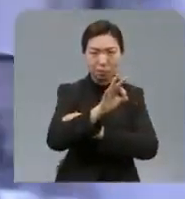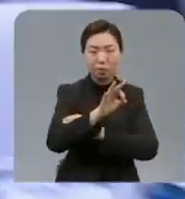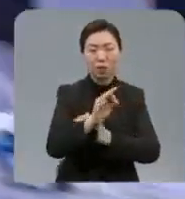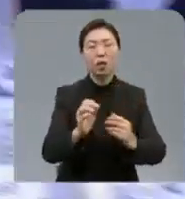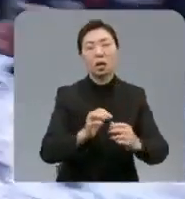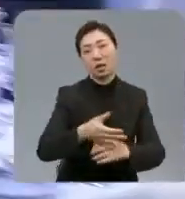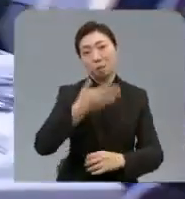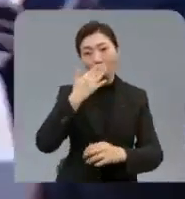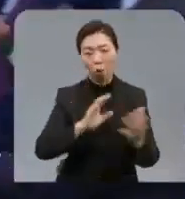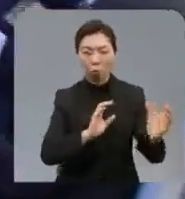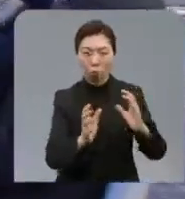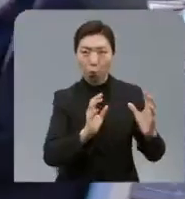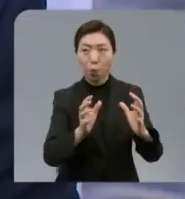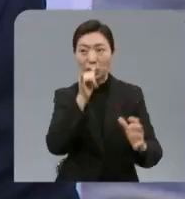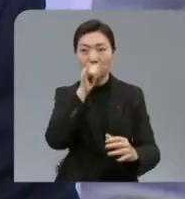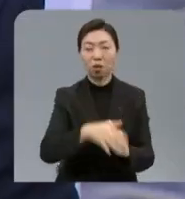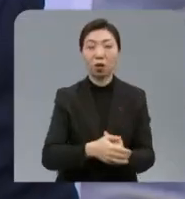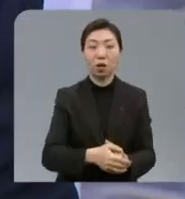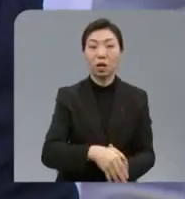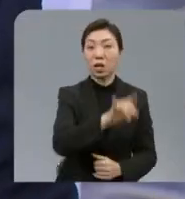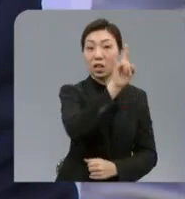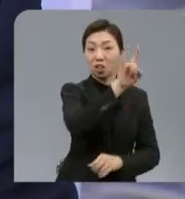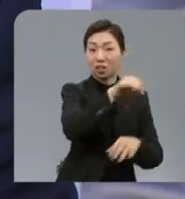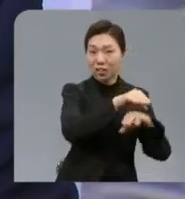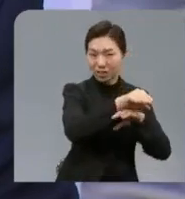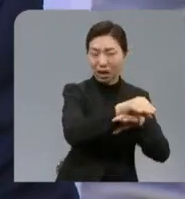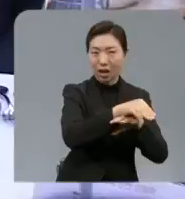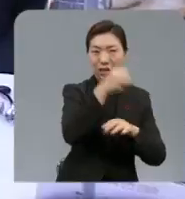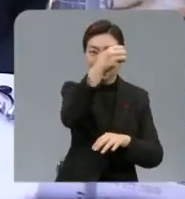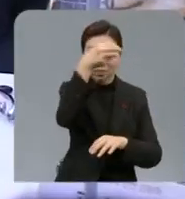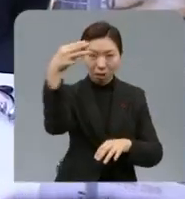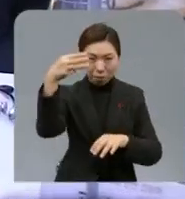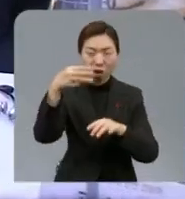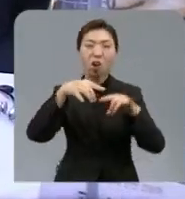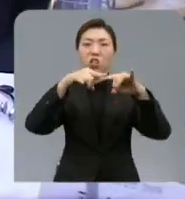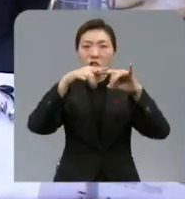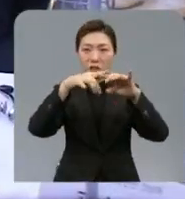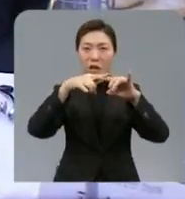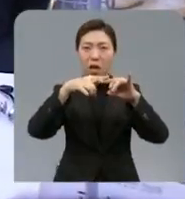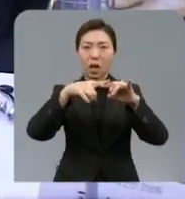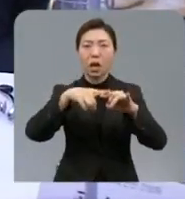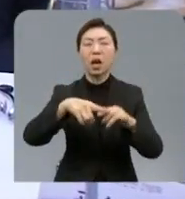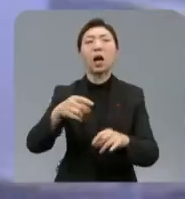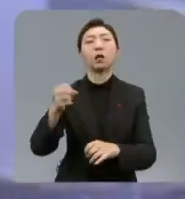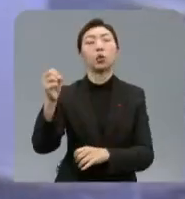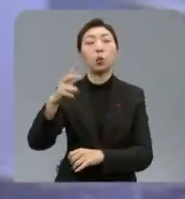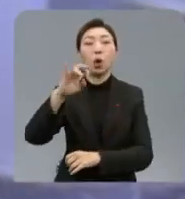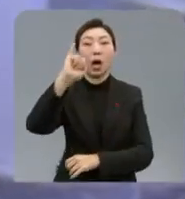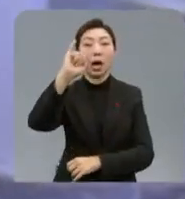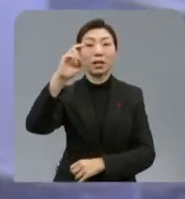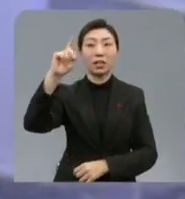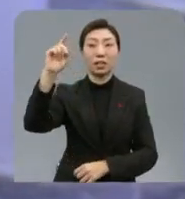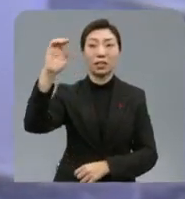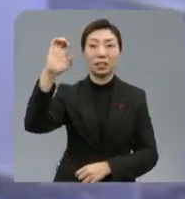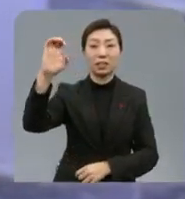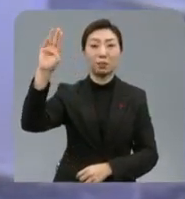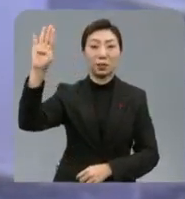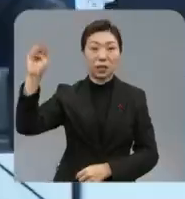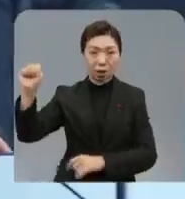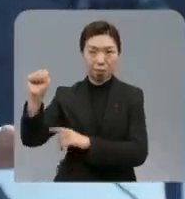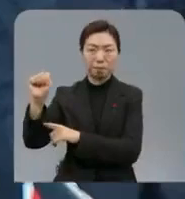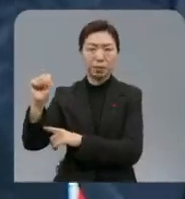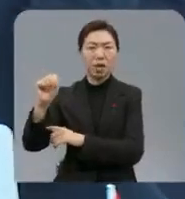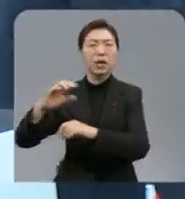a Corea del Sur como un atractivo destino inversor en tanto y durante la asamblea anual del foro el mandatario surcoreano